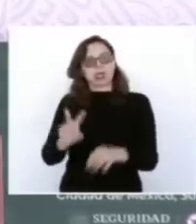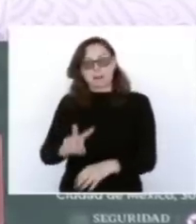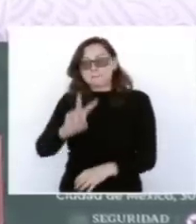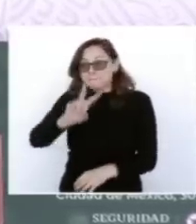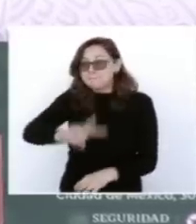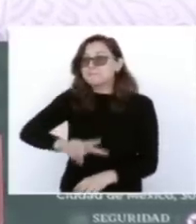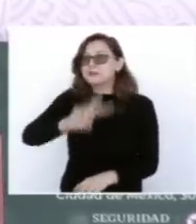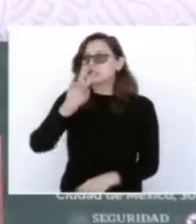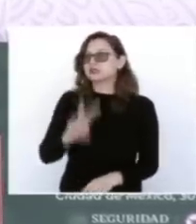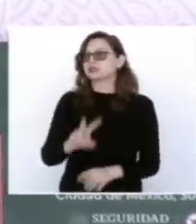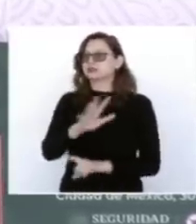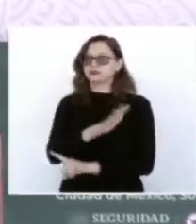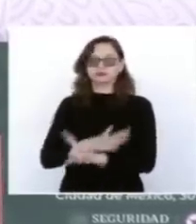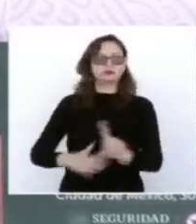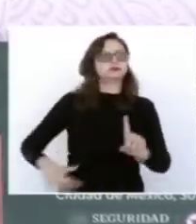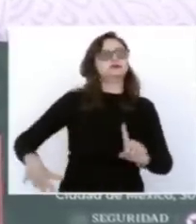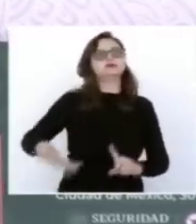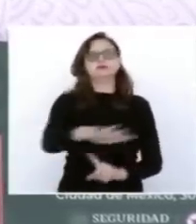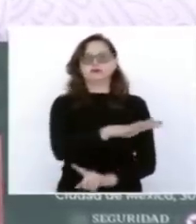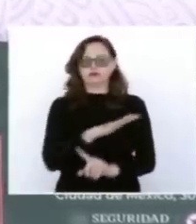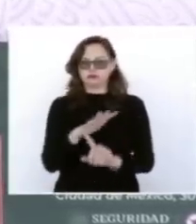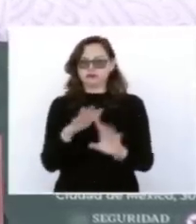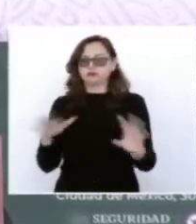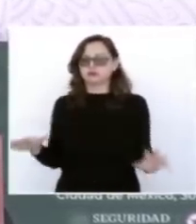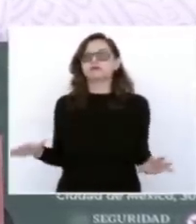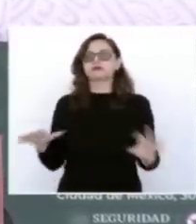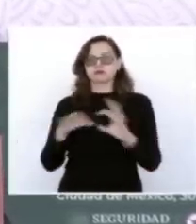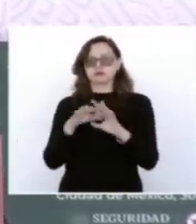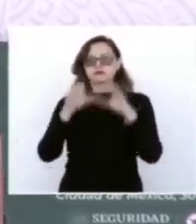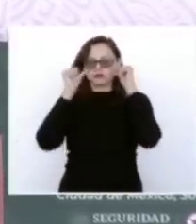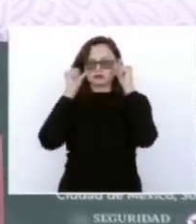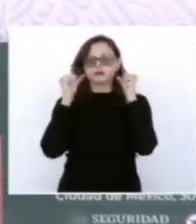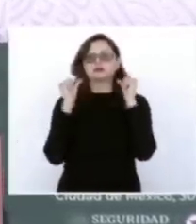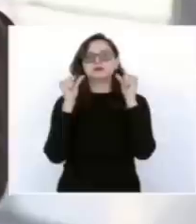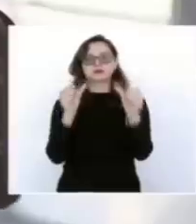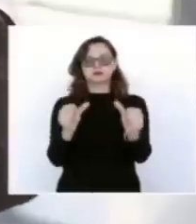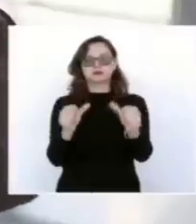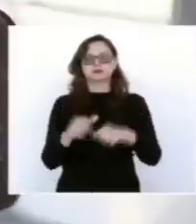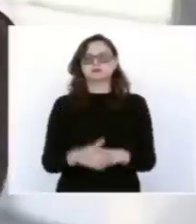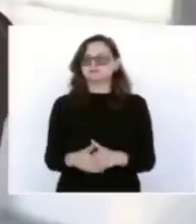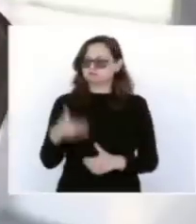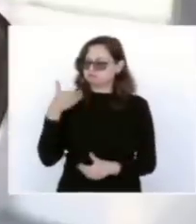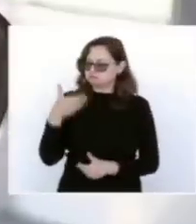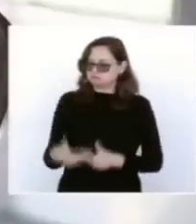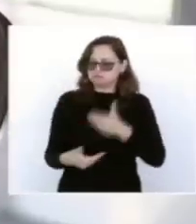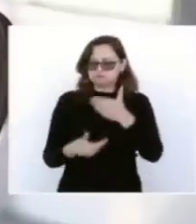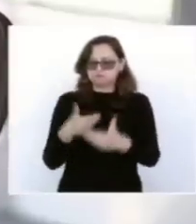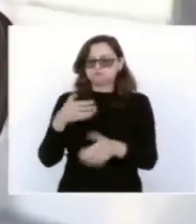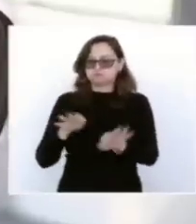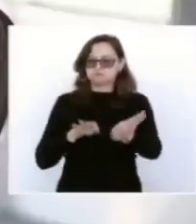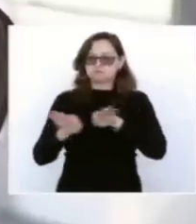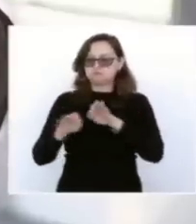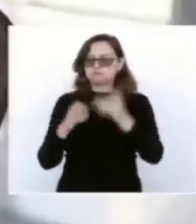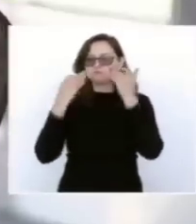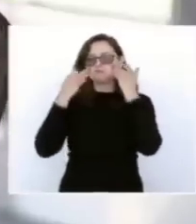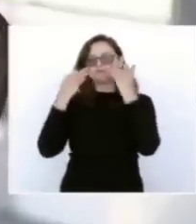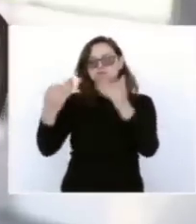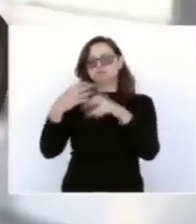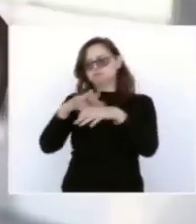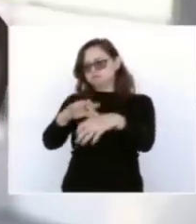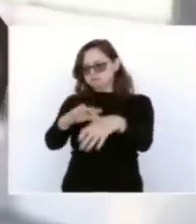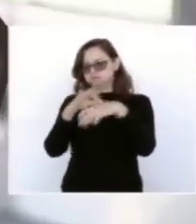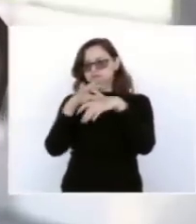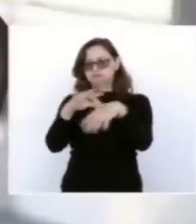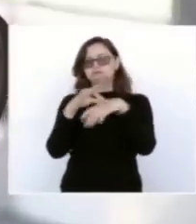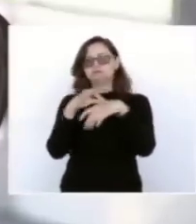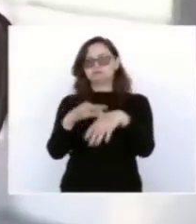necesidades y situación actual que vive nuestro país. Sus avances y resultados son tangibles y no